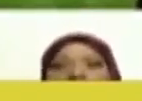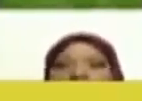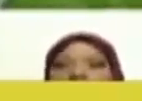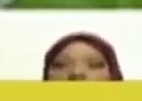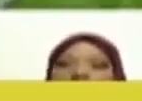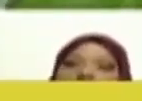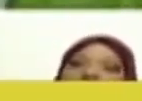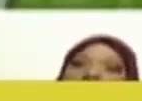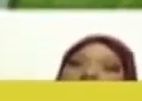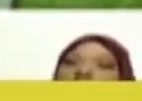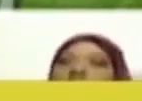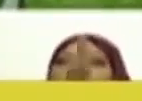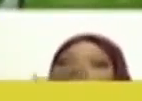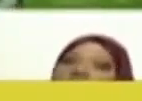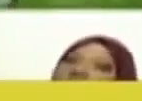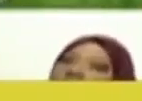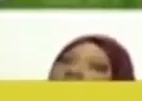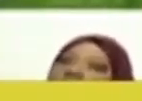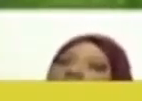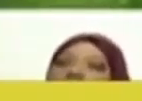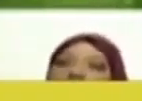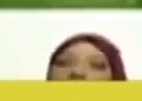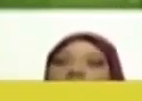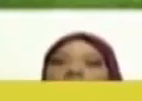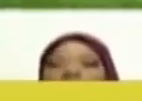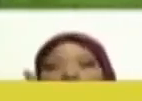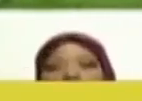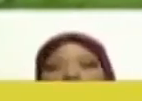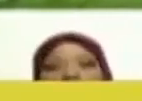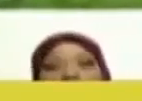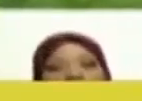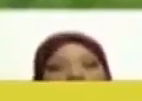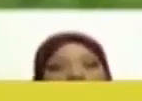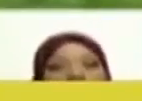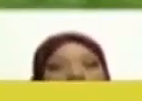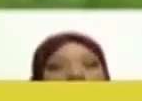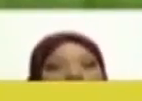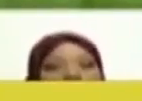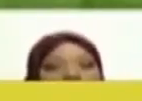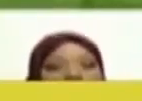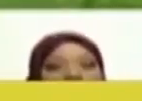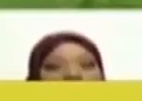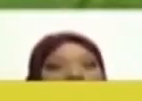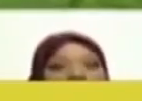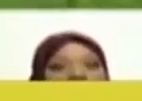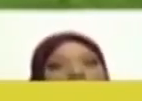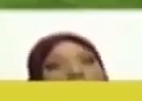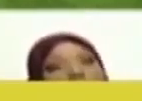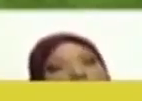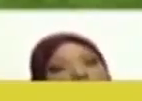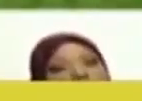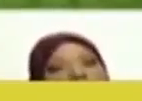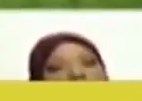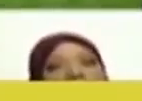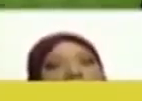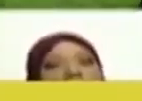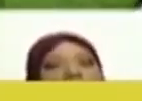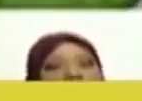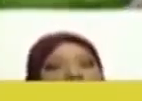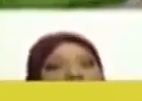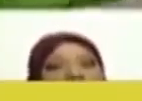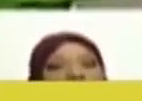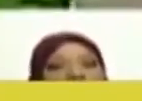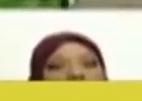cielo sagrado y cuidar también nuestros ríos, nuestros mares, muy especialmente